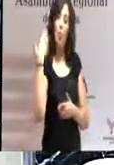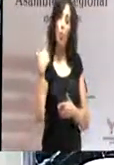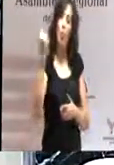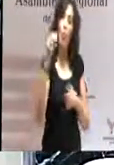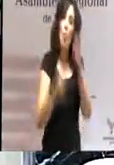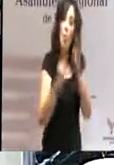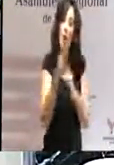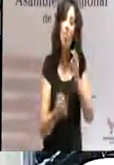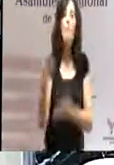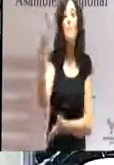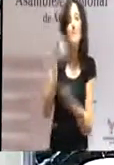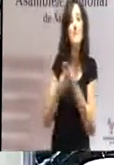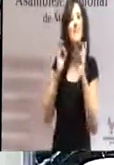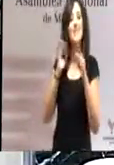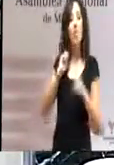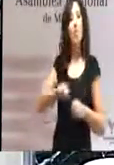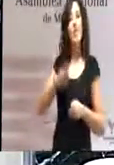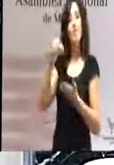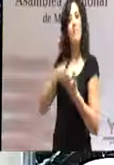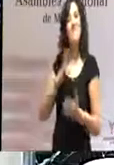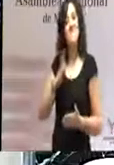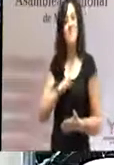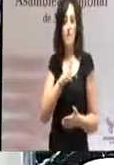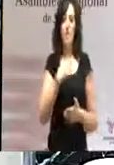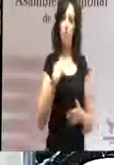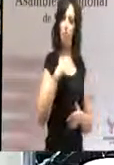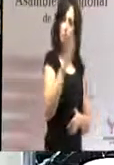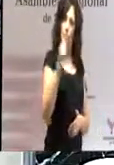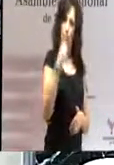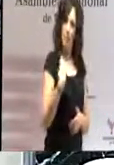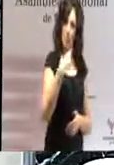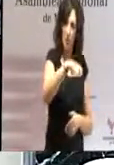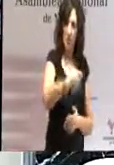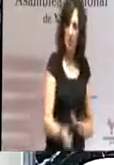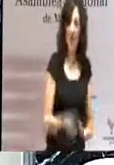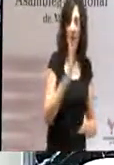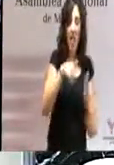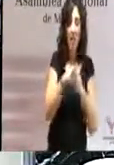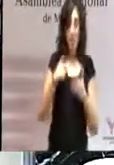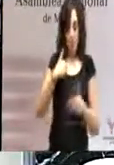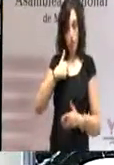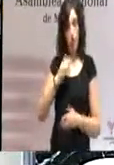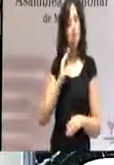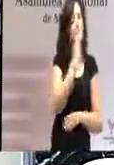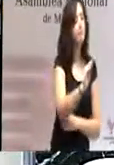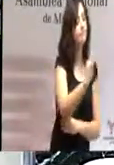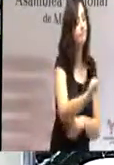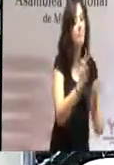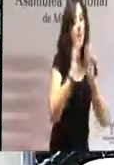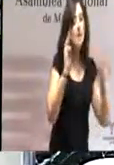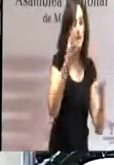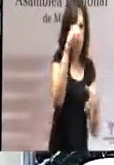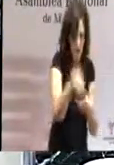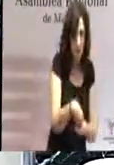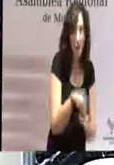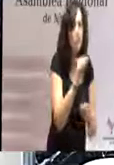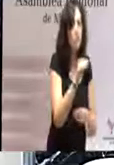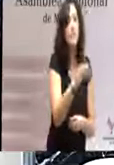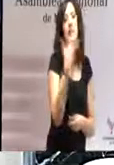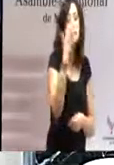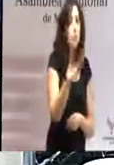impute a usted. Y cuando este portavoz le preguntó en sede parlamentaria si iba a dimitir, si resultaba